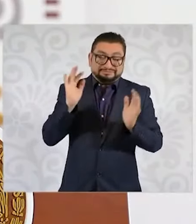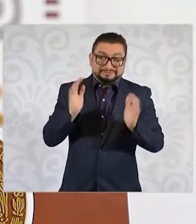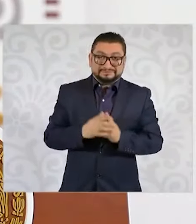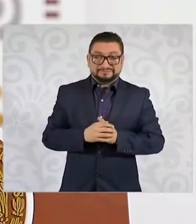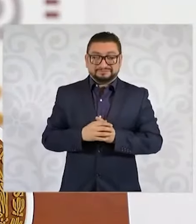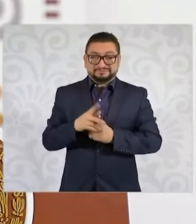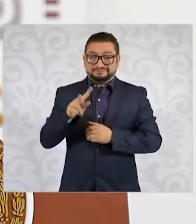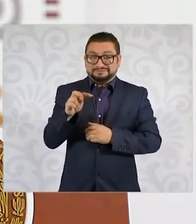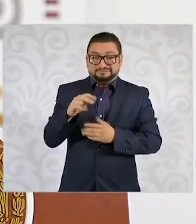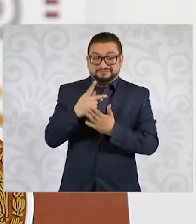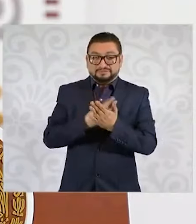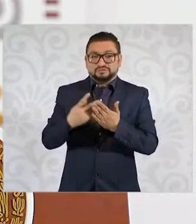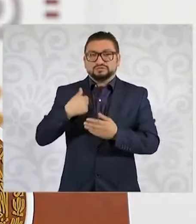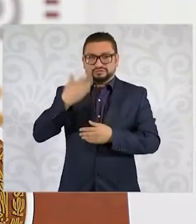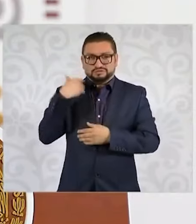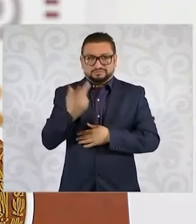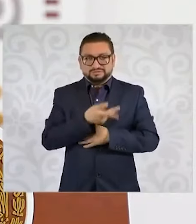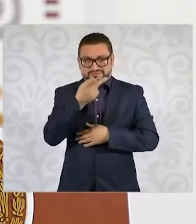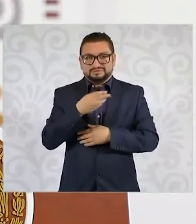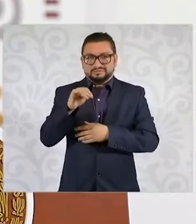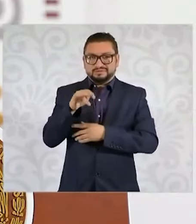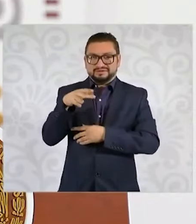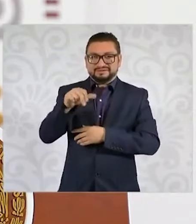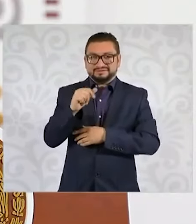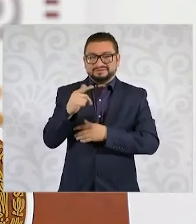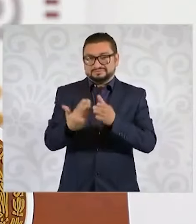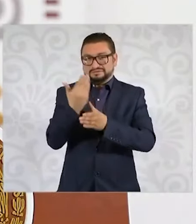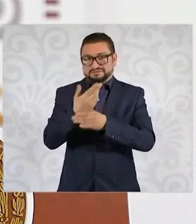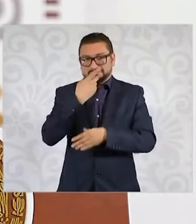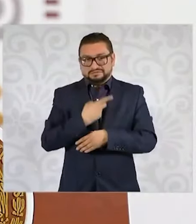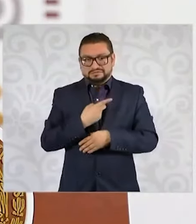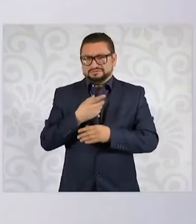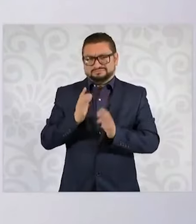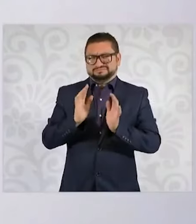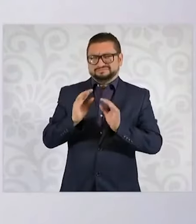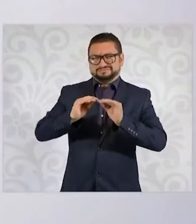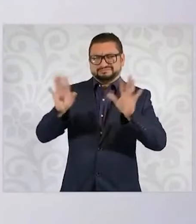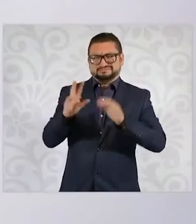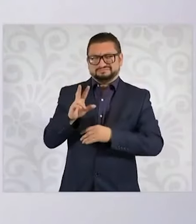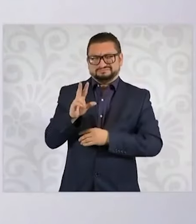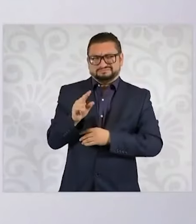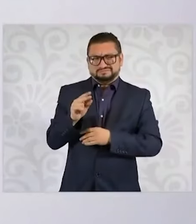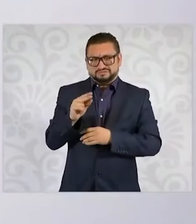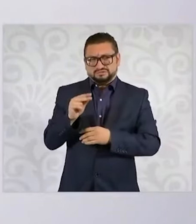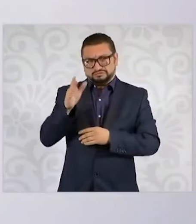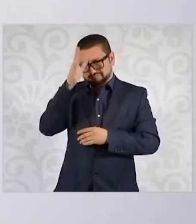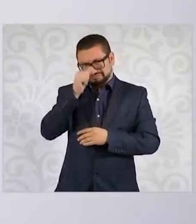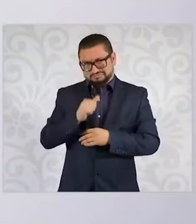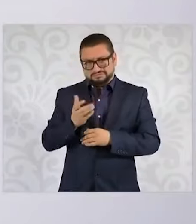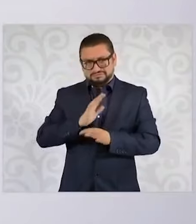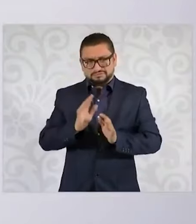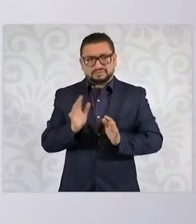porque le pregunté a Marina que estuvo hoy en la mañana me dijo No pues obviamente no no está de acuerdo